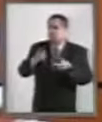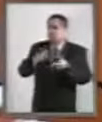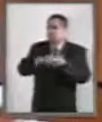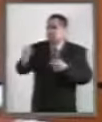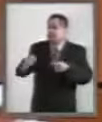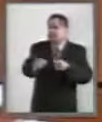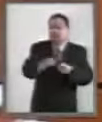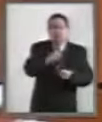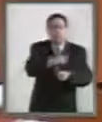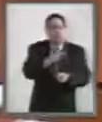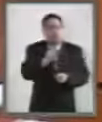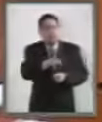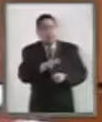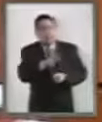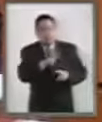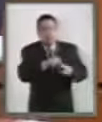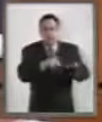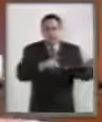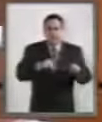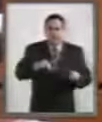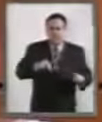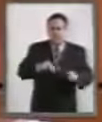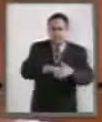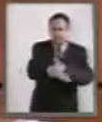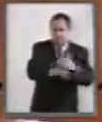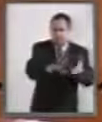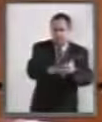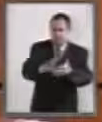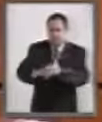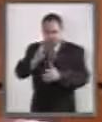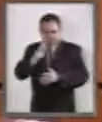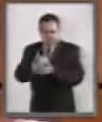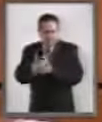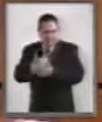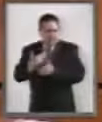también, que los estamos esperando ya a ver en su traje de